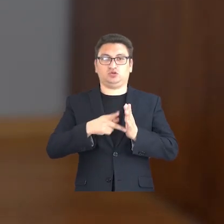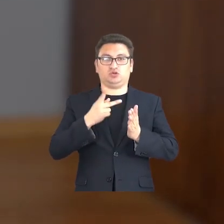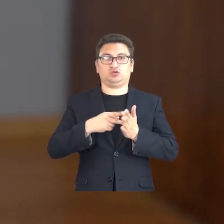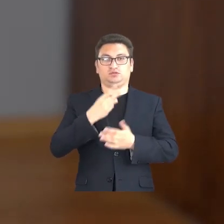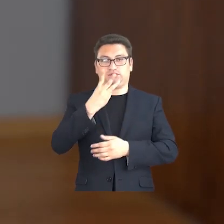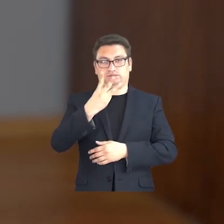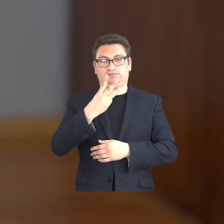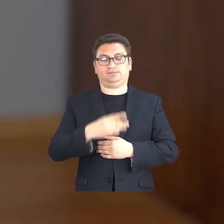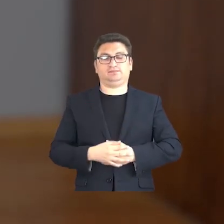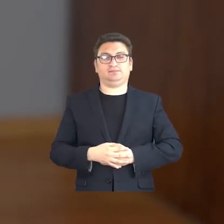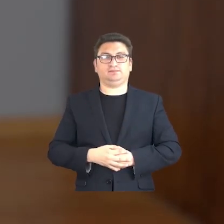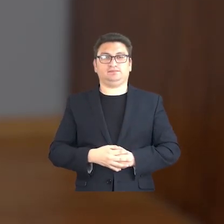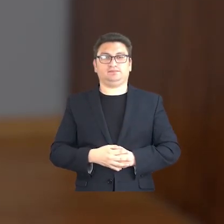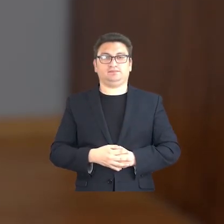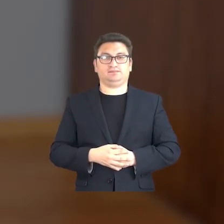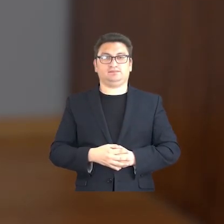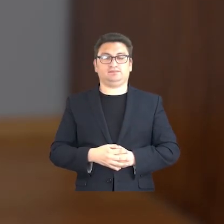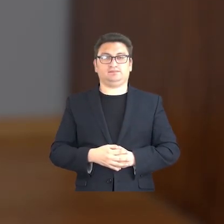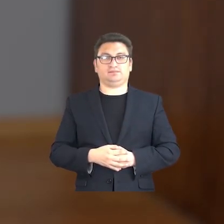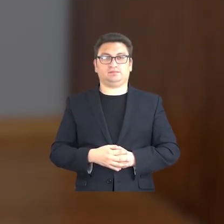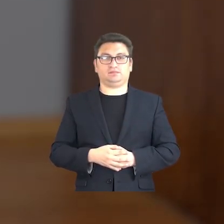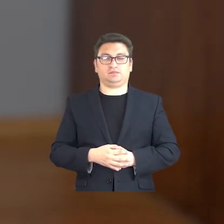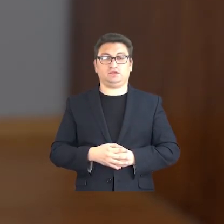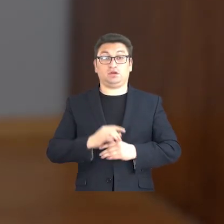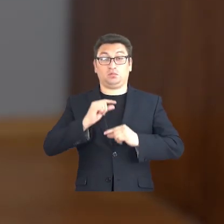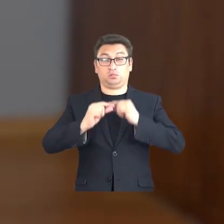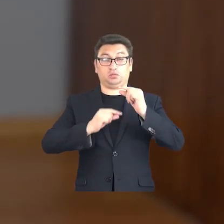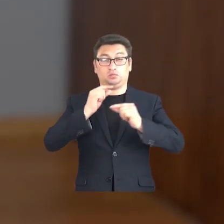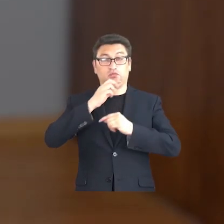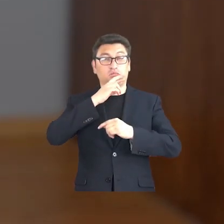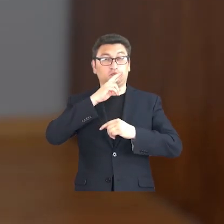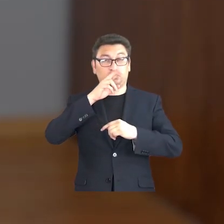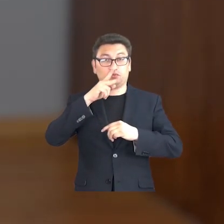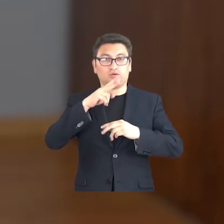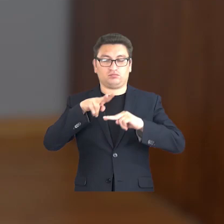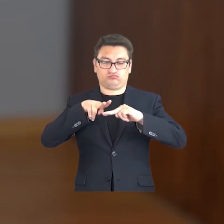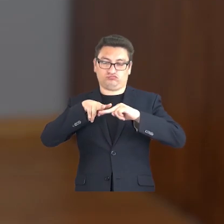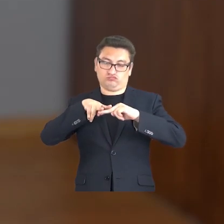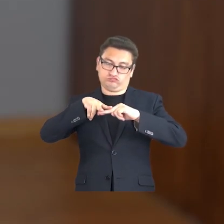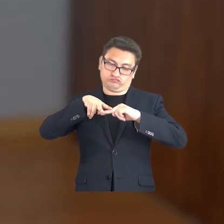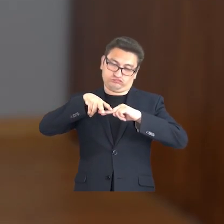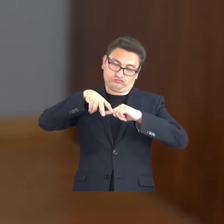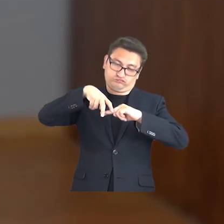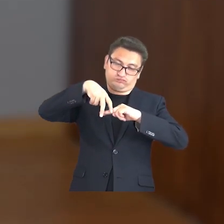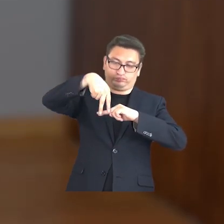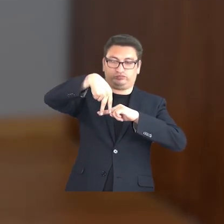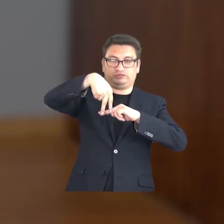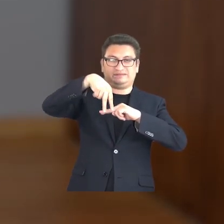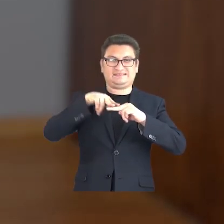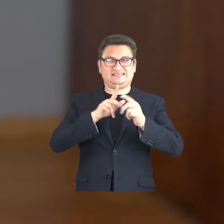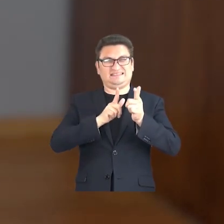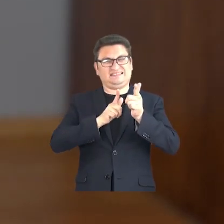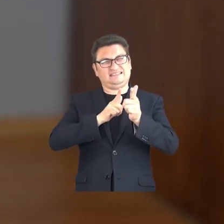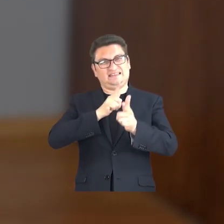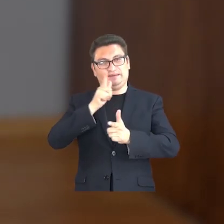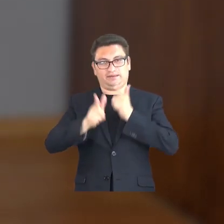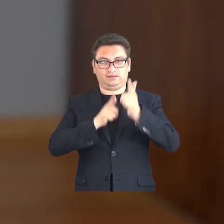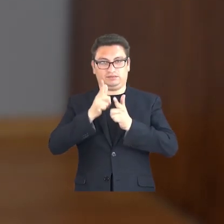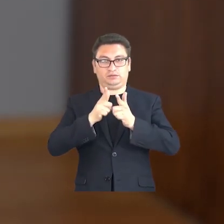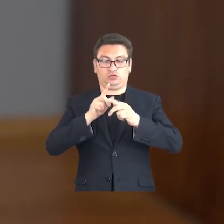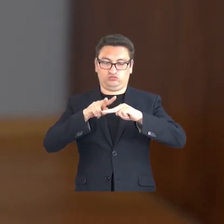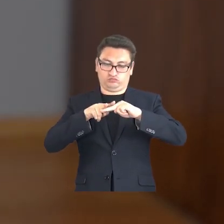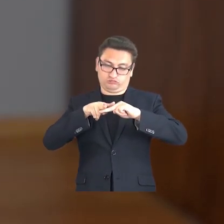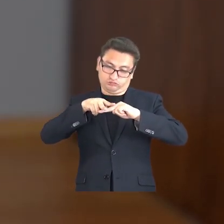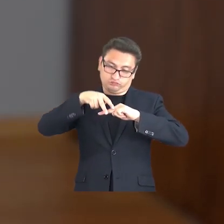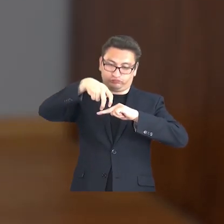Repite en 3 ocasiones. Para progresar en este ejercicio, haz el movimiento lo más lento posible. Realiza el